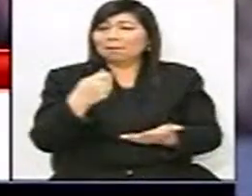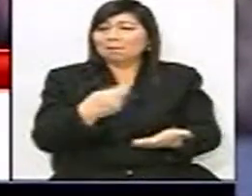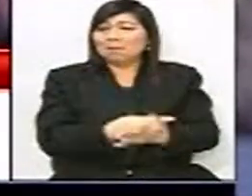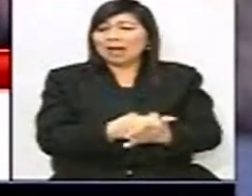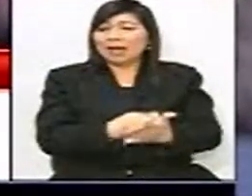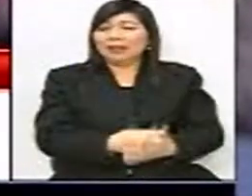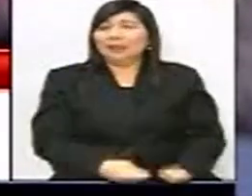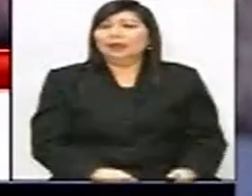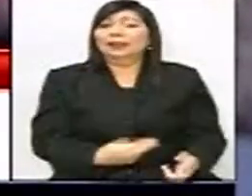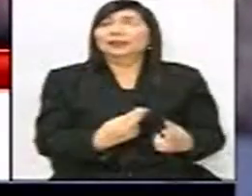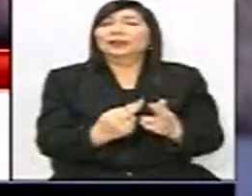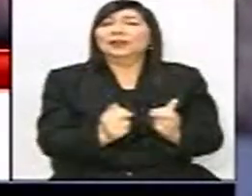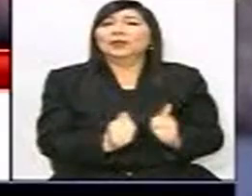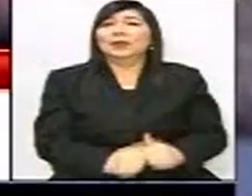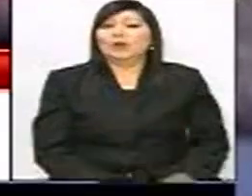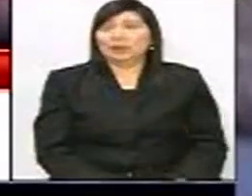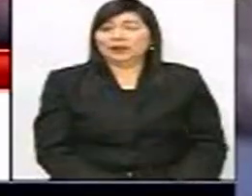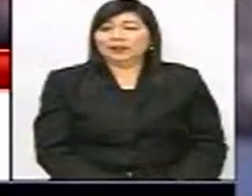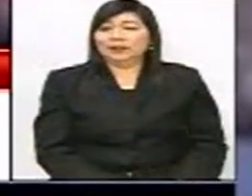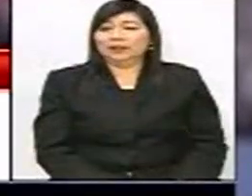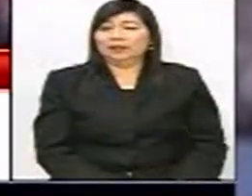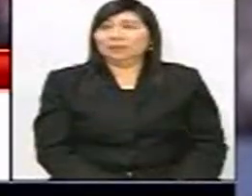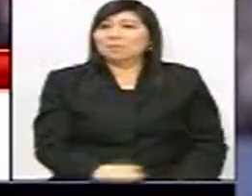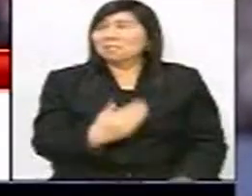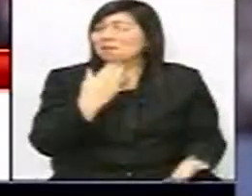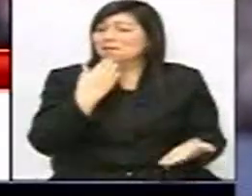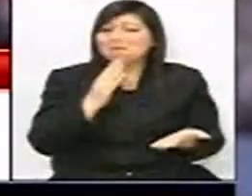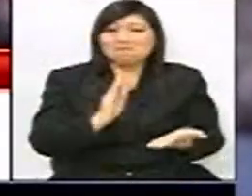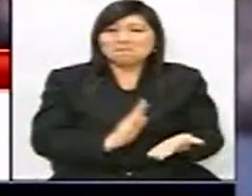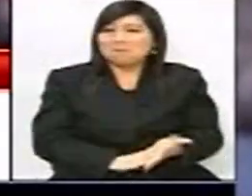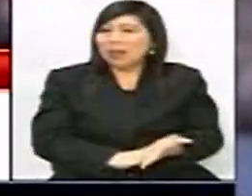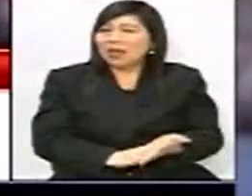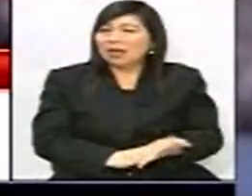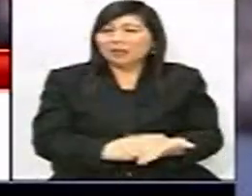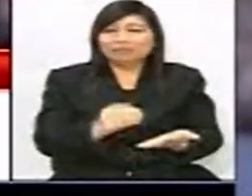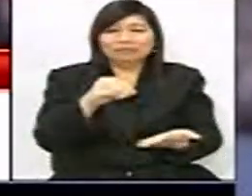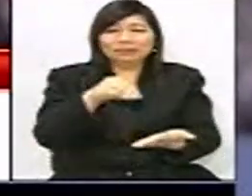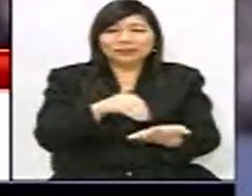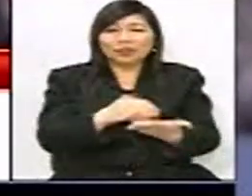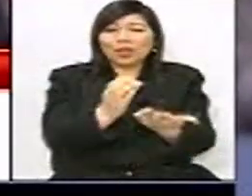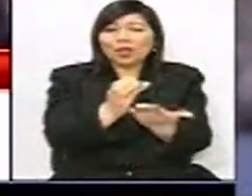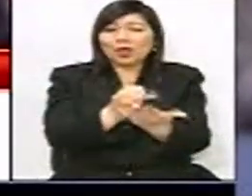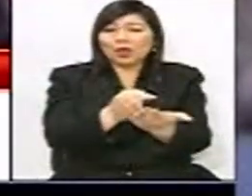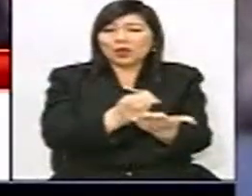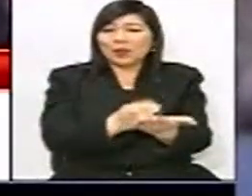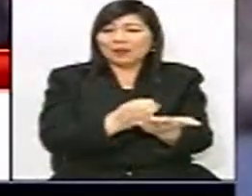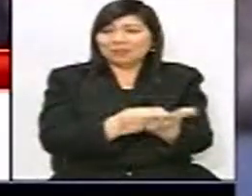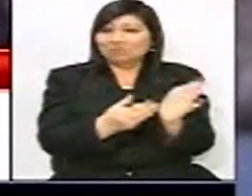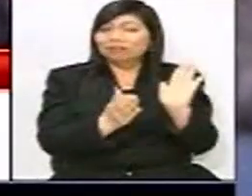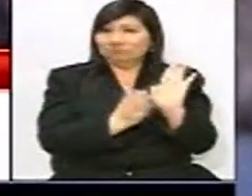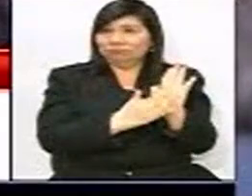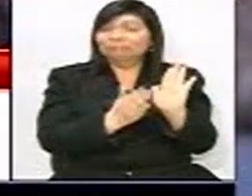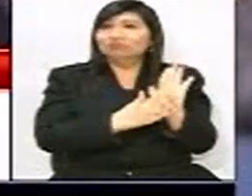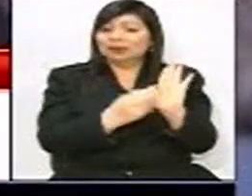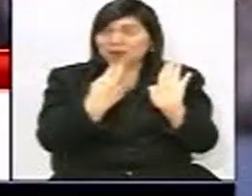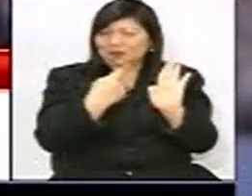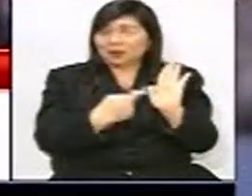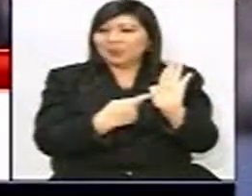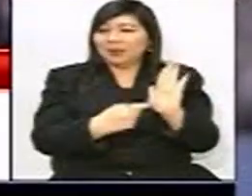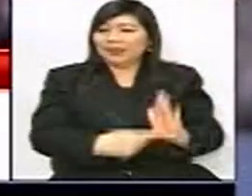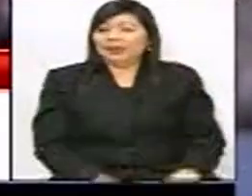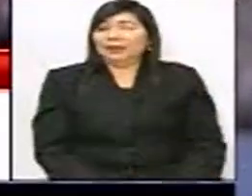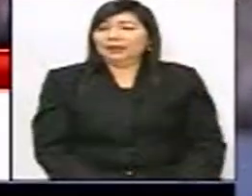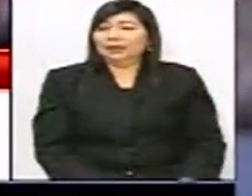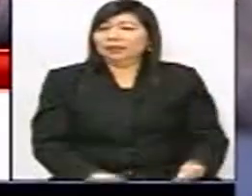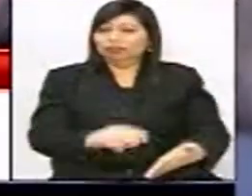penalidades relacionadas a la incorrecta aplicación del contrato. Aquí está. Y